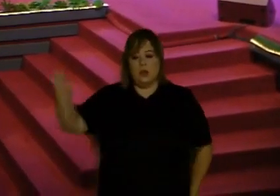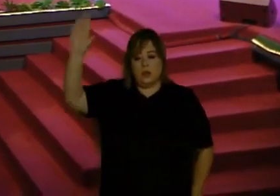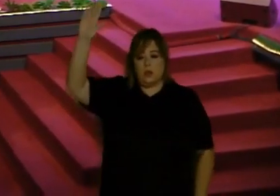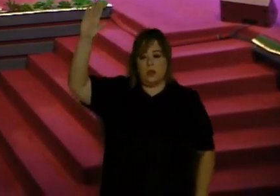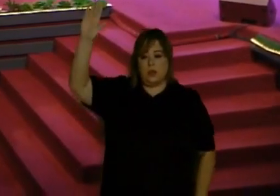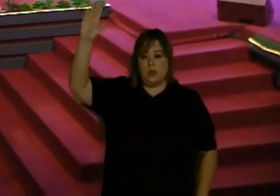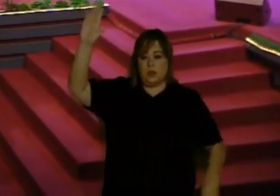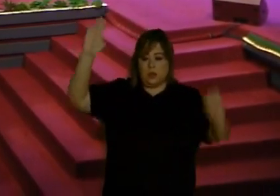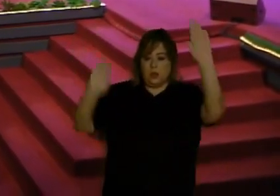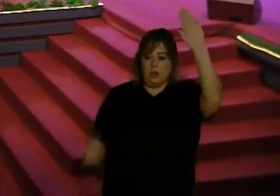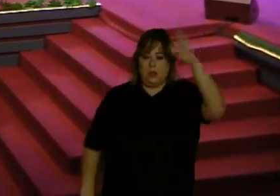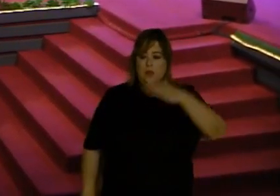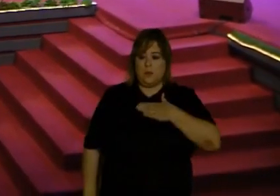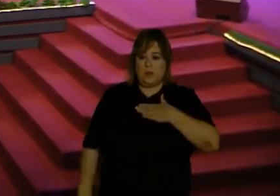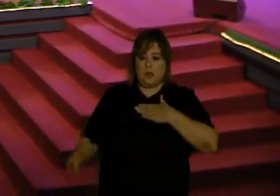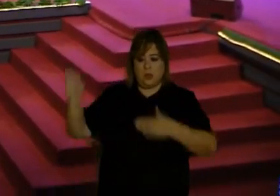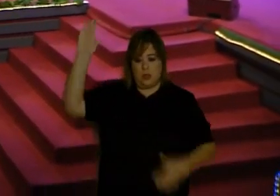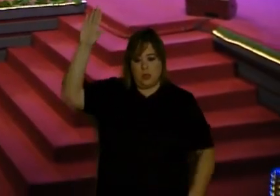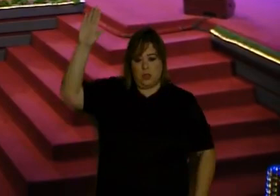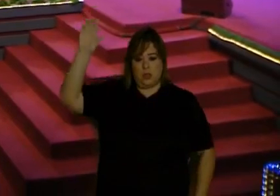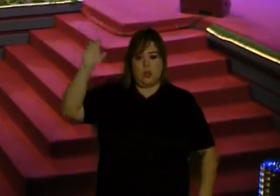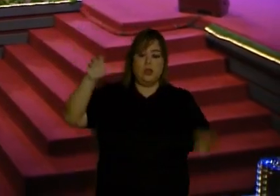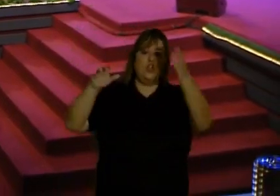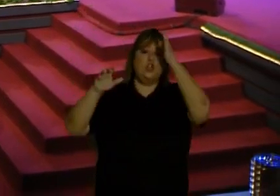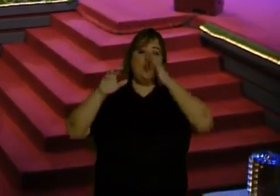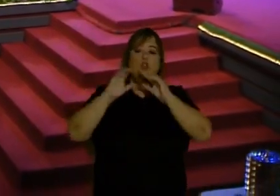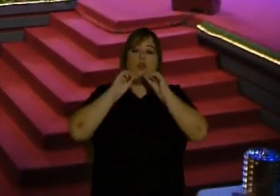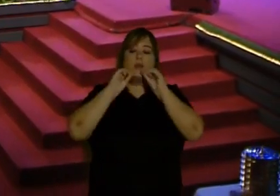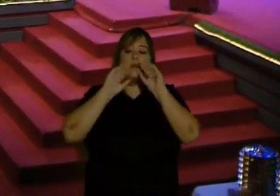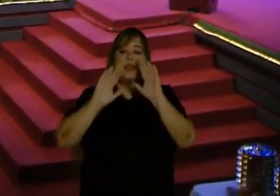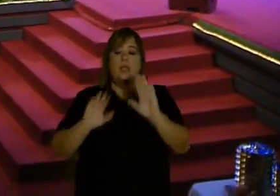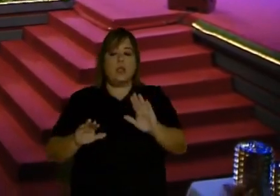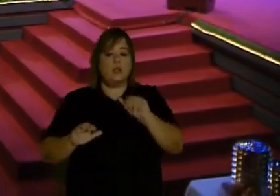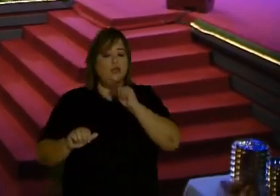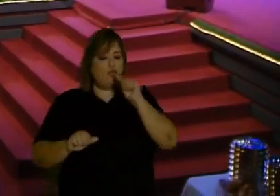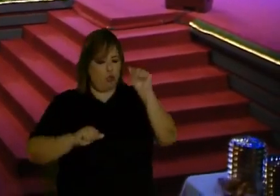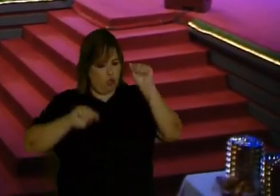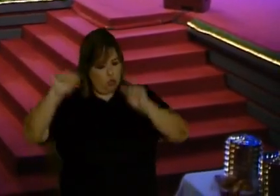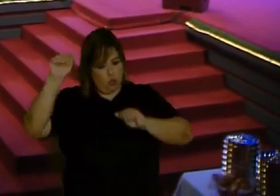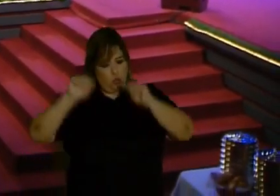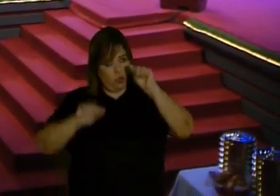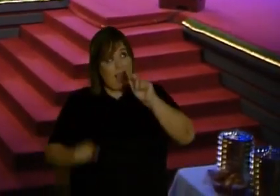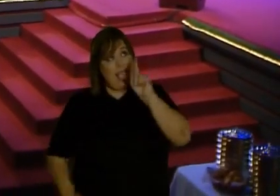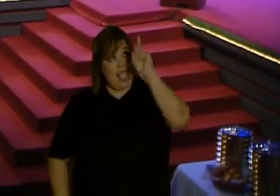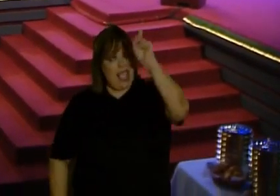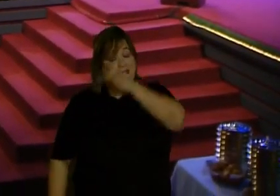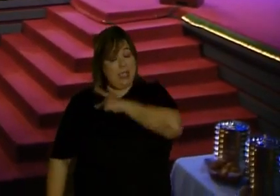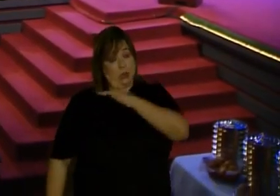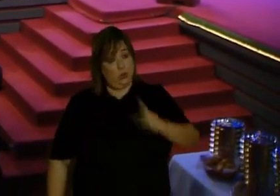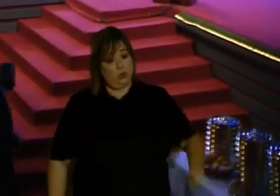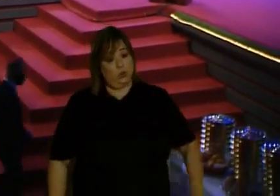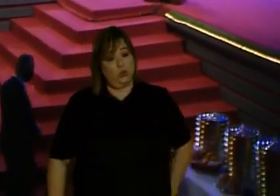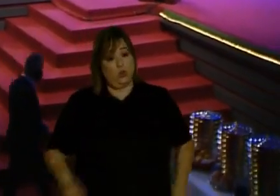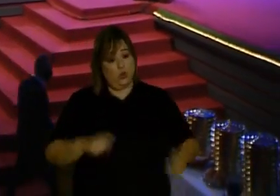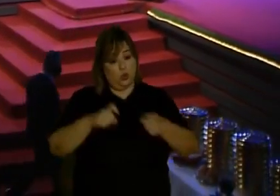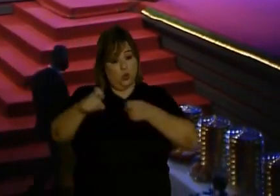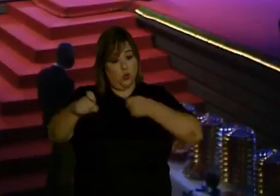Así. Dios bendiga esta mano que se levanta. No dudes que Él sigue siendo el Rey de Reyes.